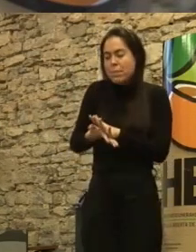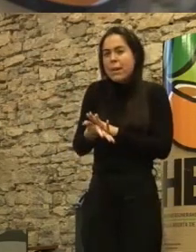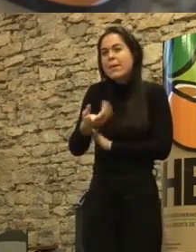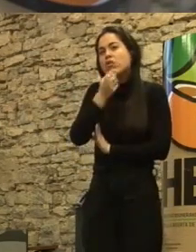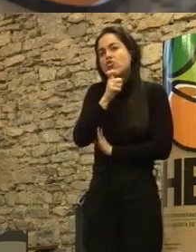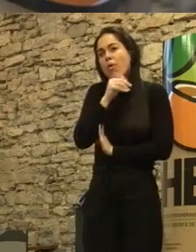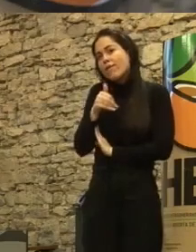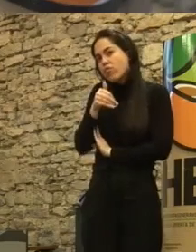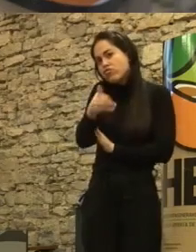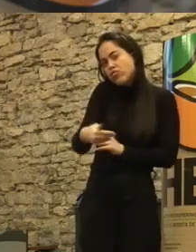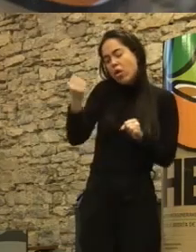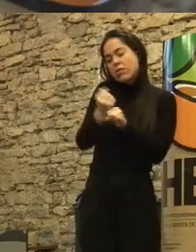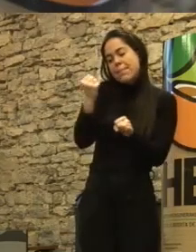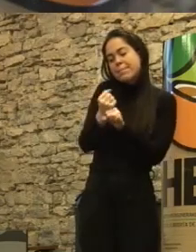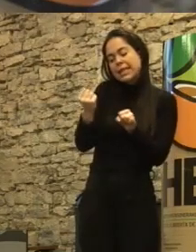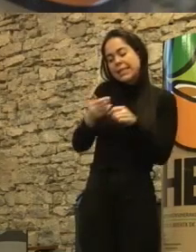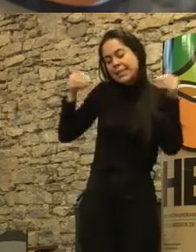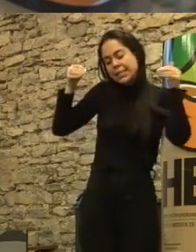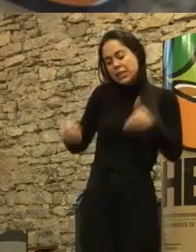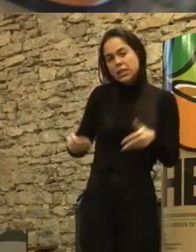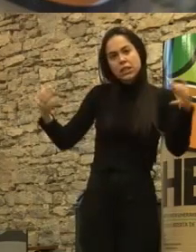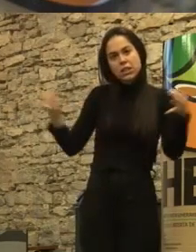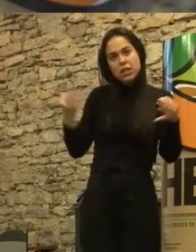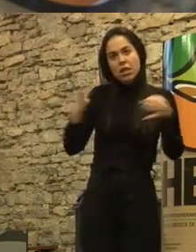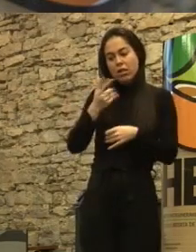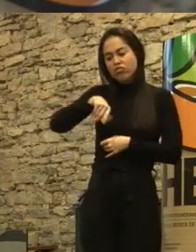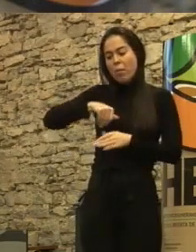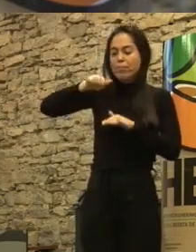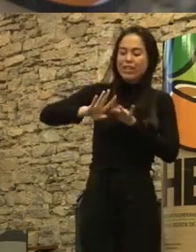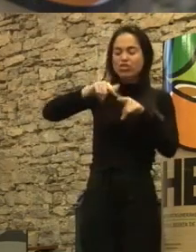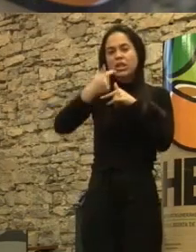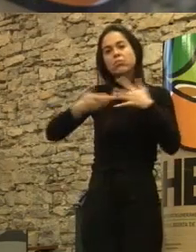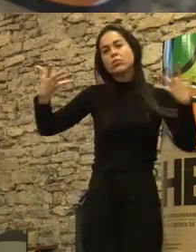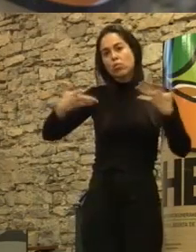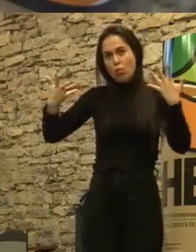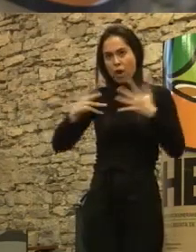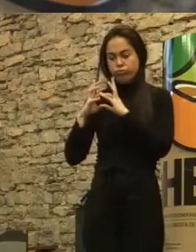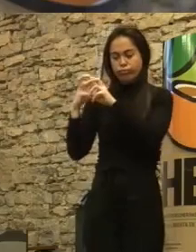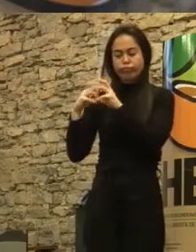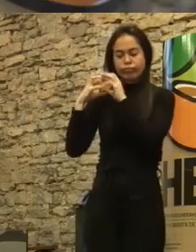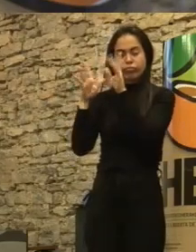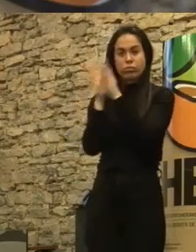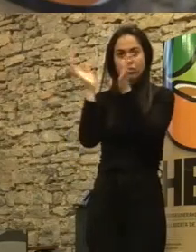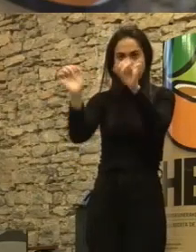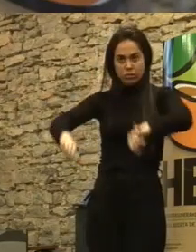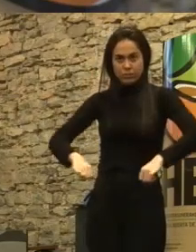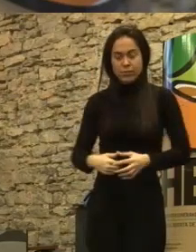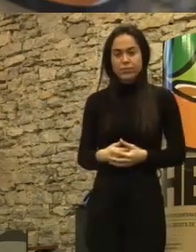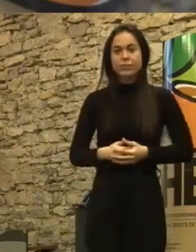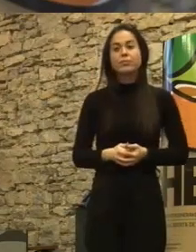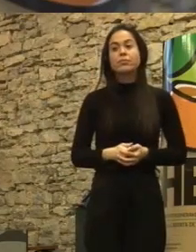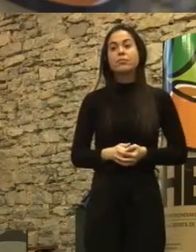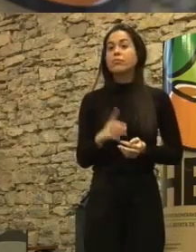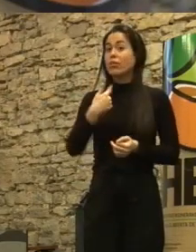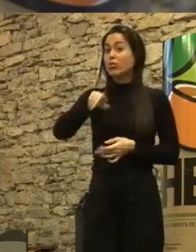el futuro y definir más o menos la línea que tiene que llevar el movimiento de pensionistas. Esta es un tipo